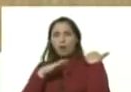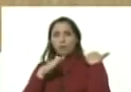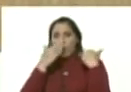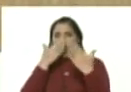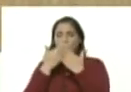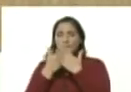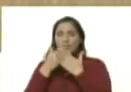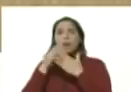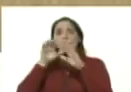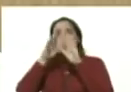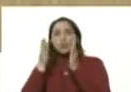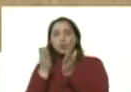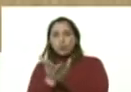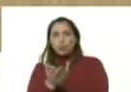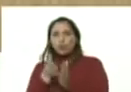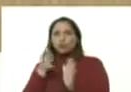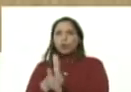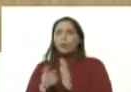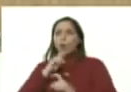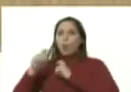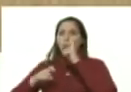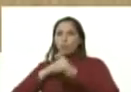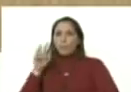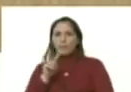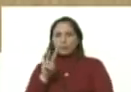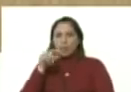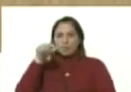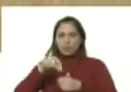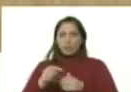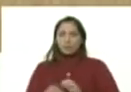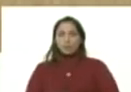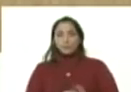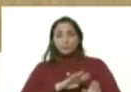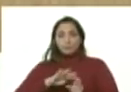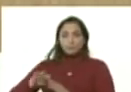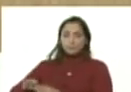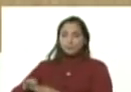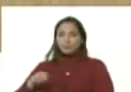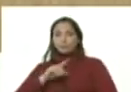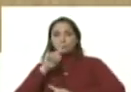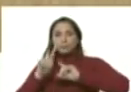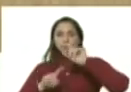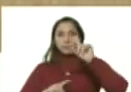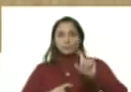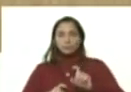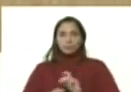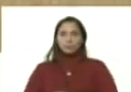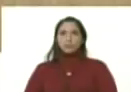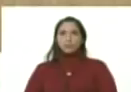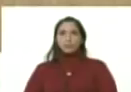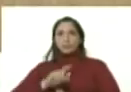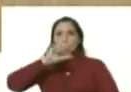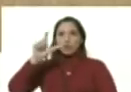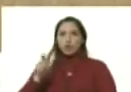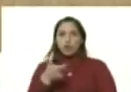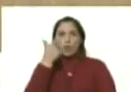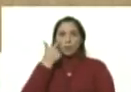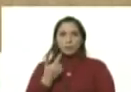Venezuela. Gracias. La siguiente pregunta la realiza Michelle Agreda, por Globovisión.